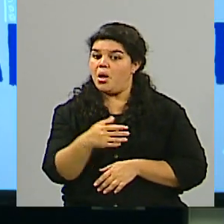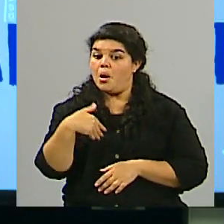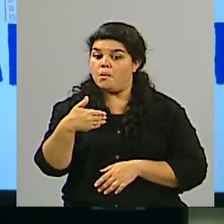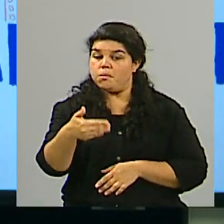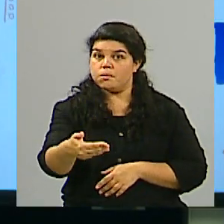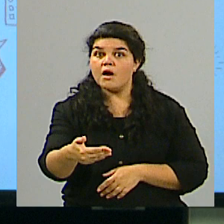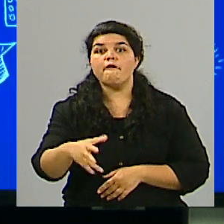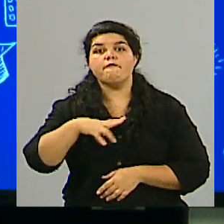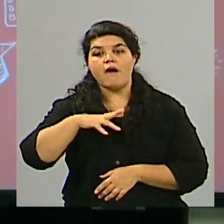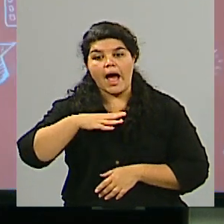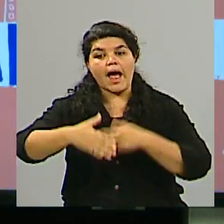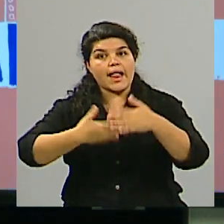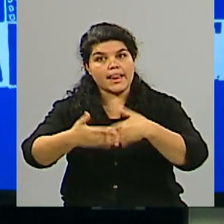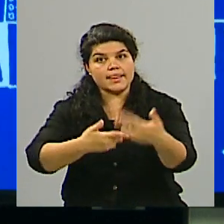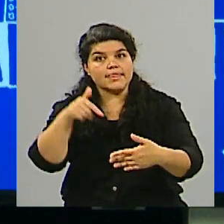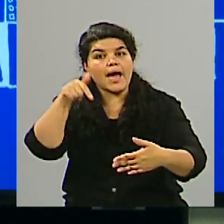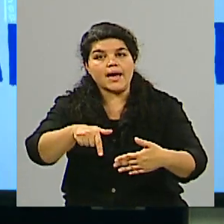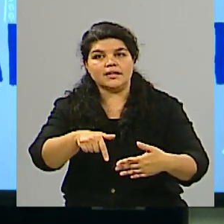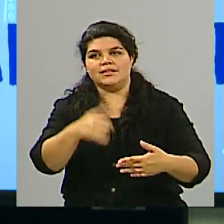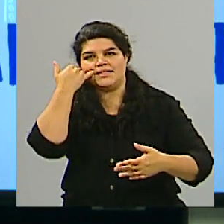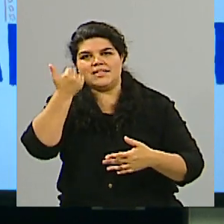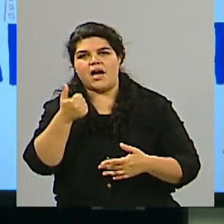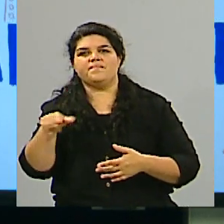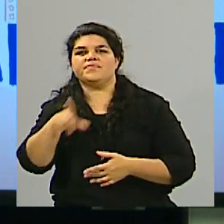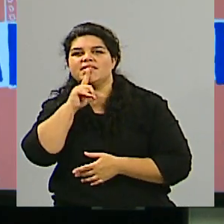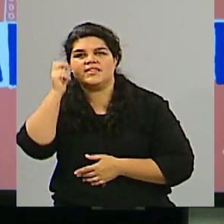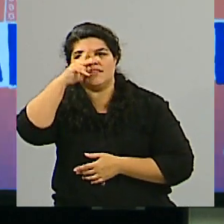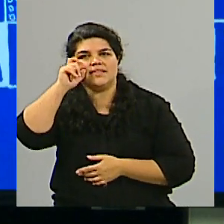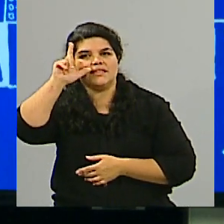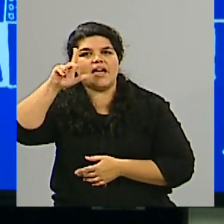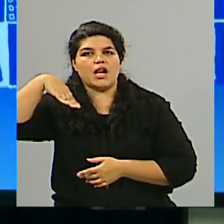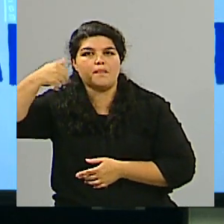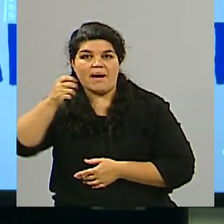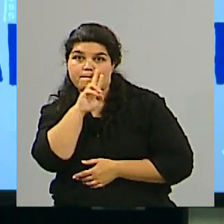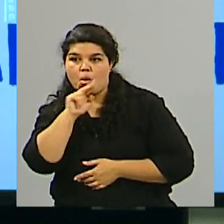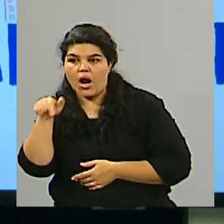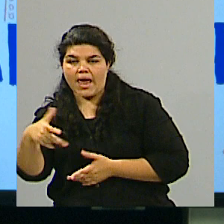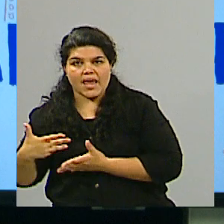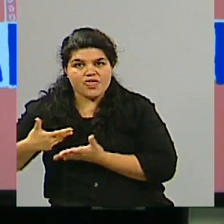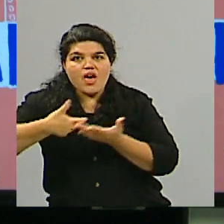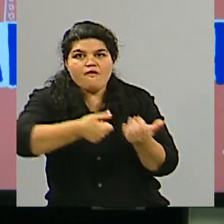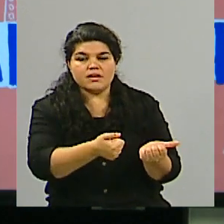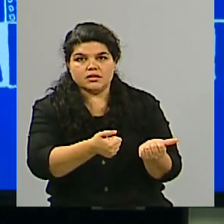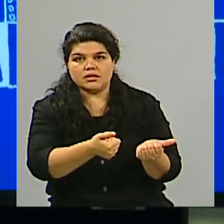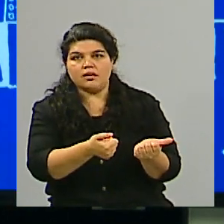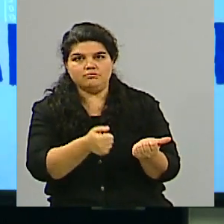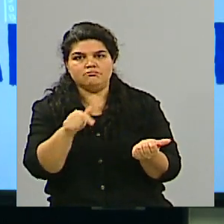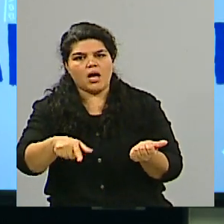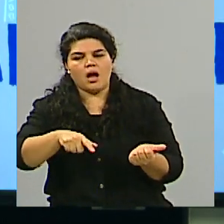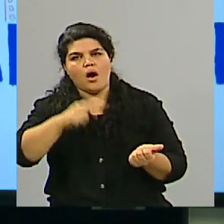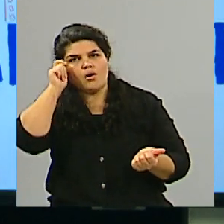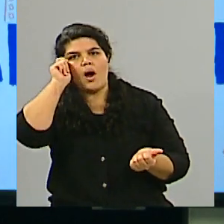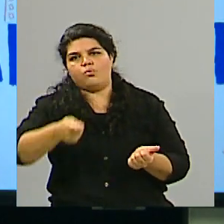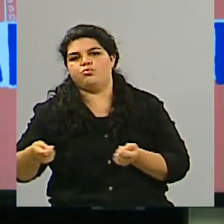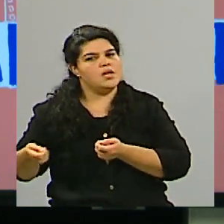que prospere lo que ya ha anunciado la defensa de Telma respecto de que van a apelar la sentencia, que van a ir a una instancia superior